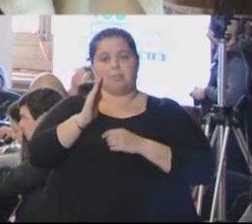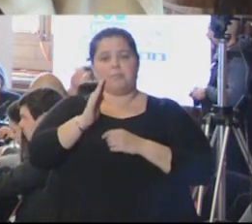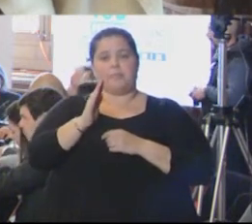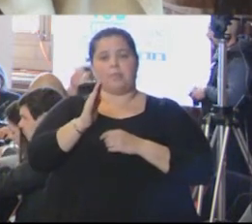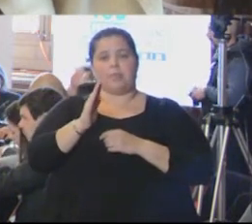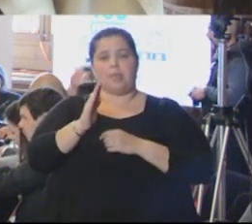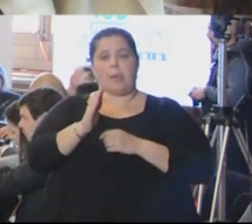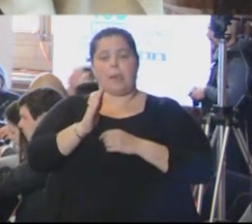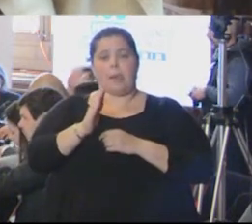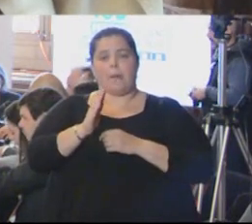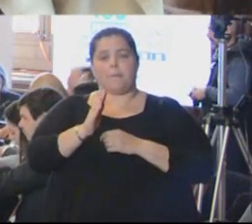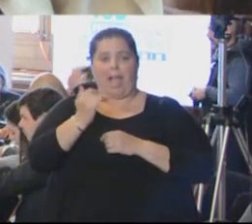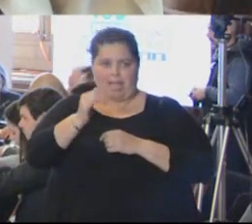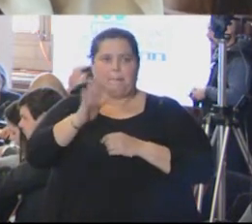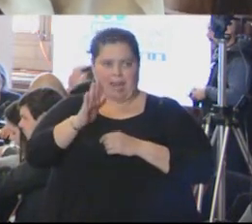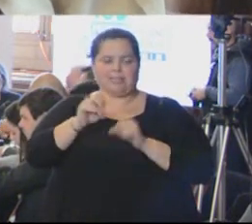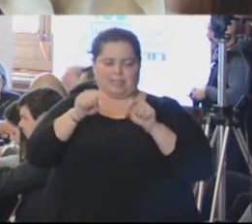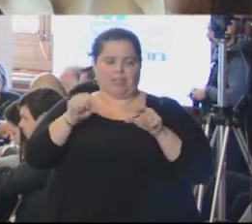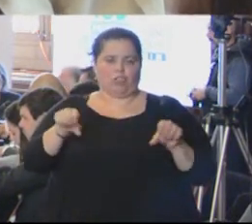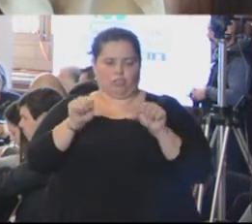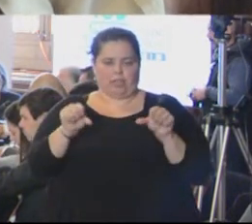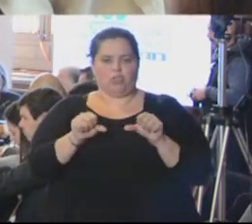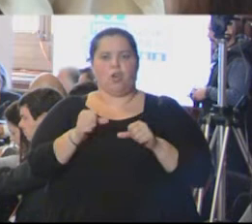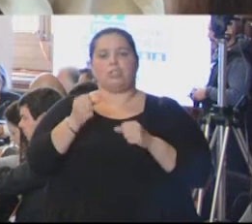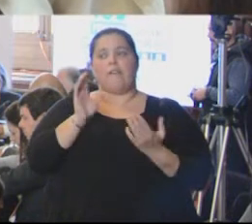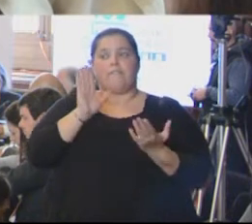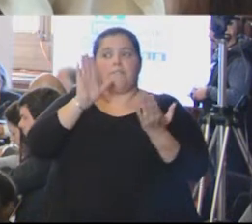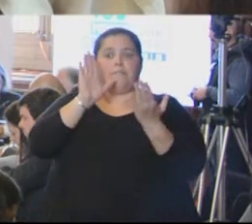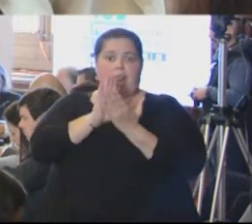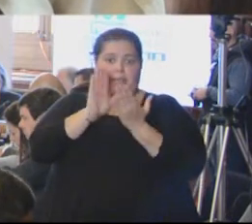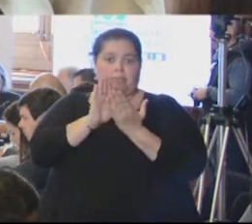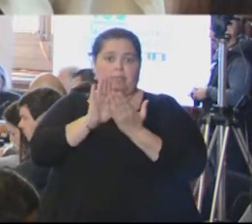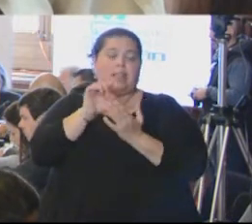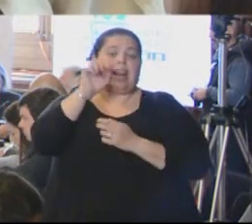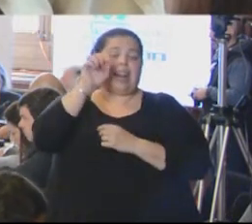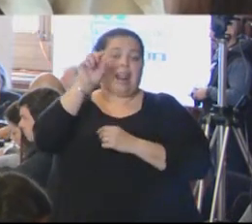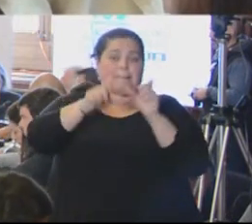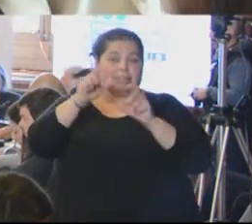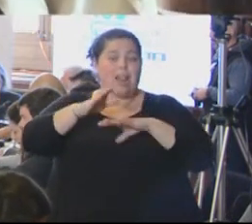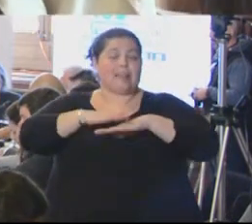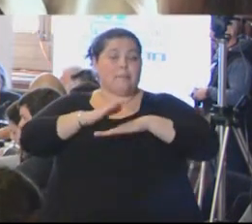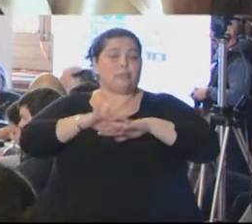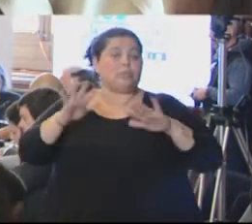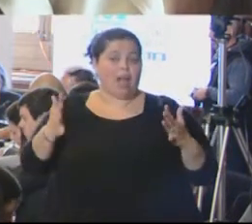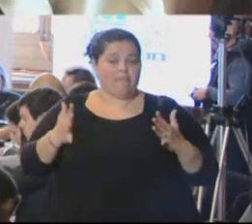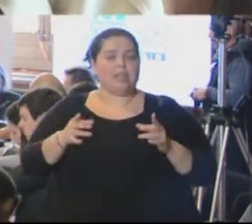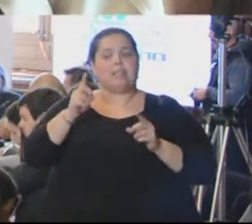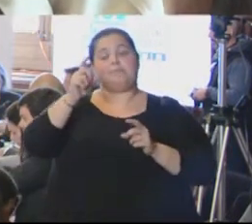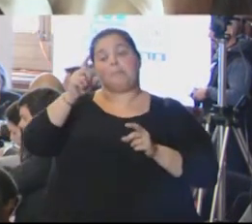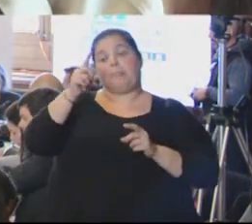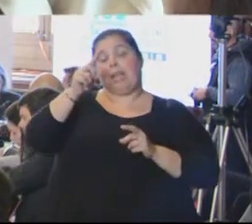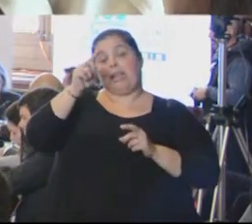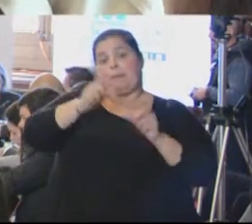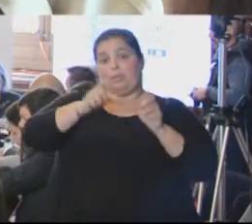en estos hechos. Frente a los presuntos responsables, los casos de asesinatos y defensores de derechos humanos